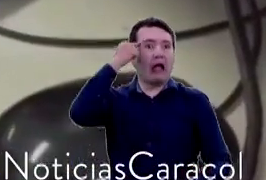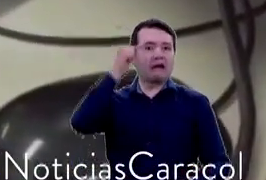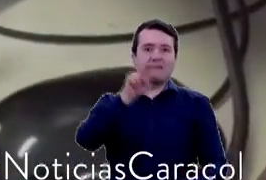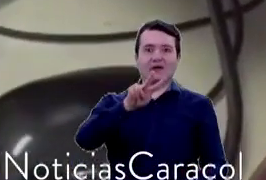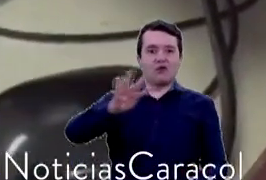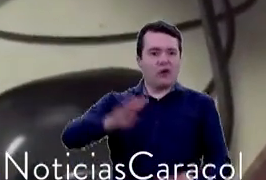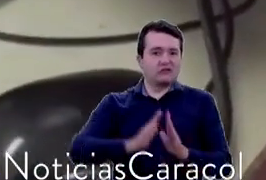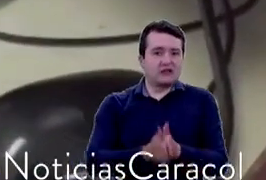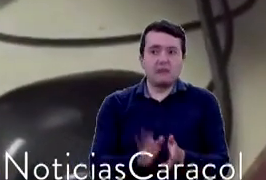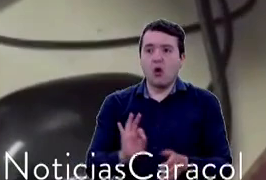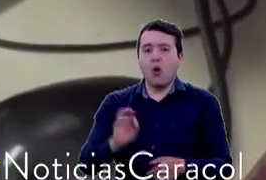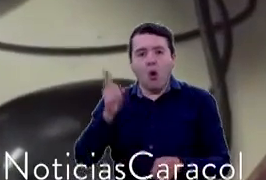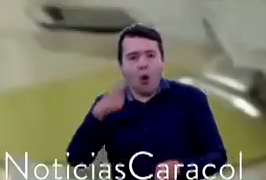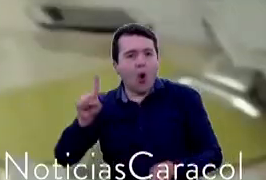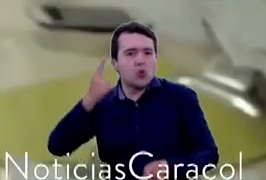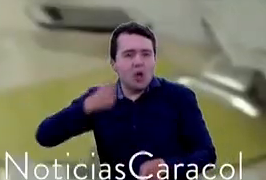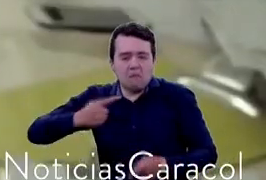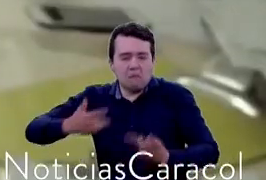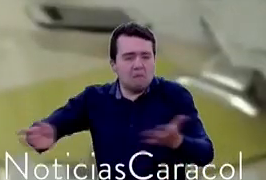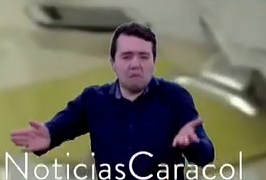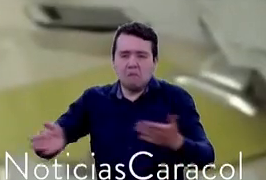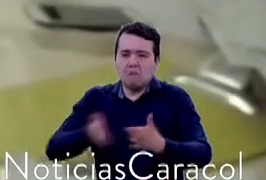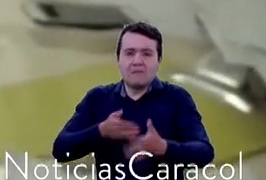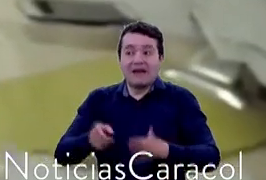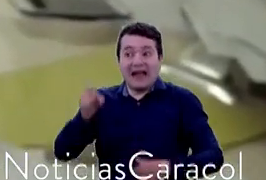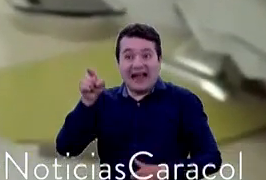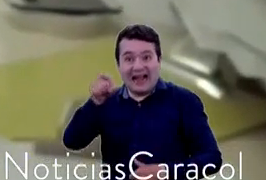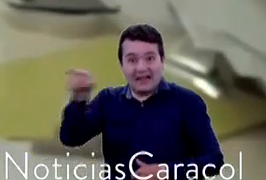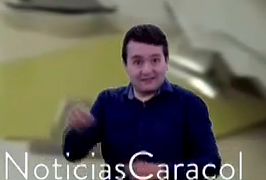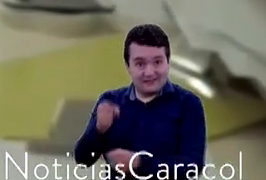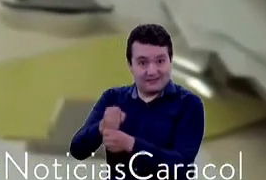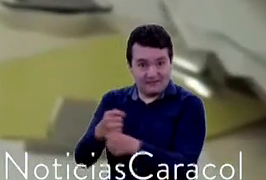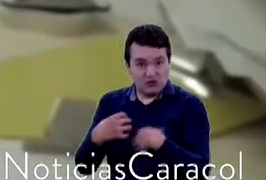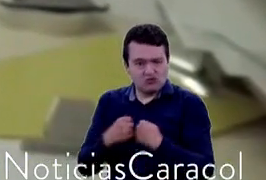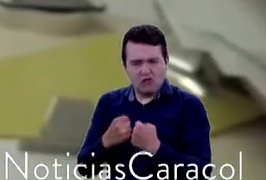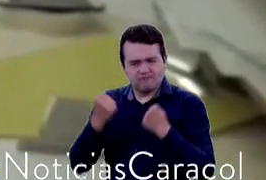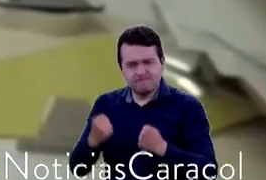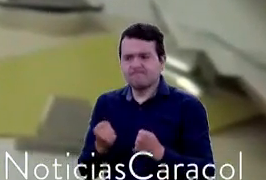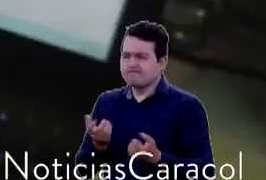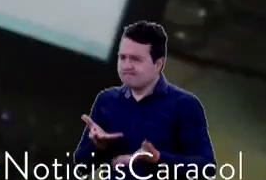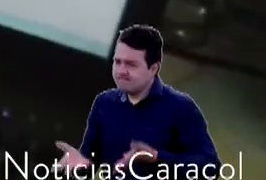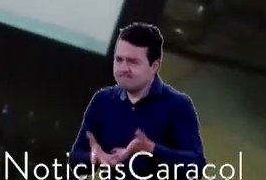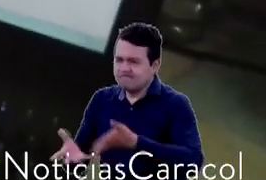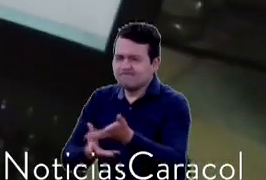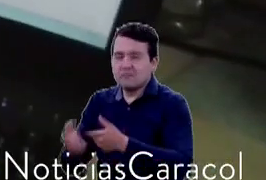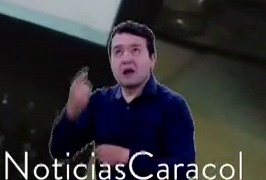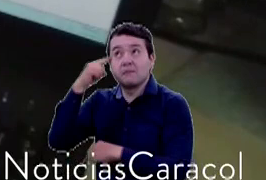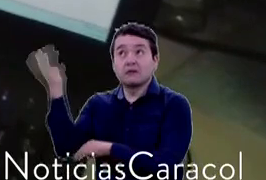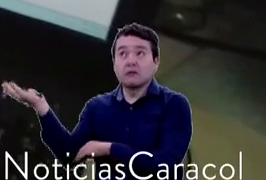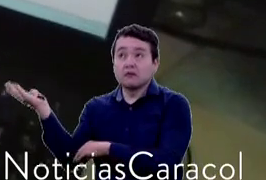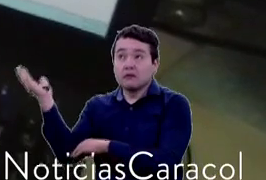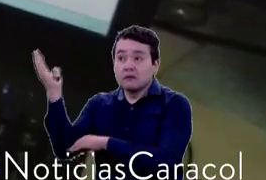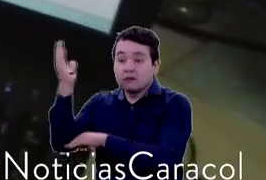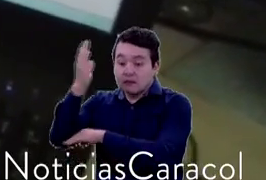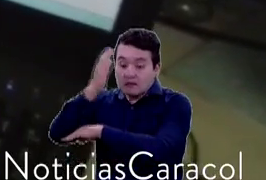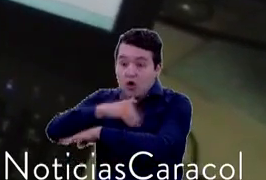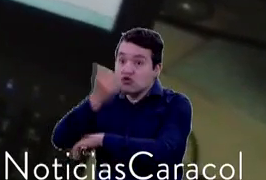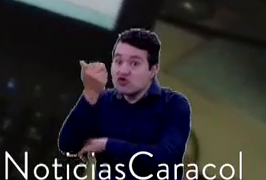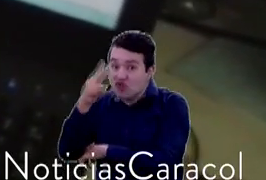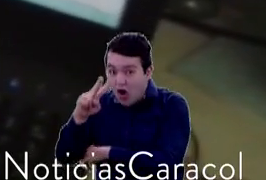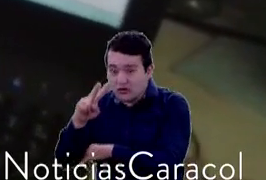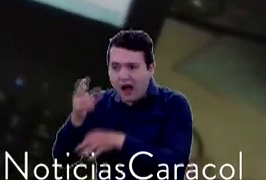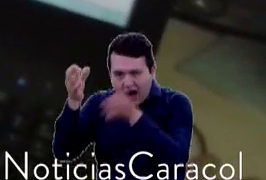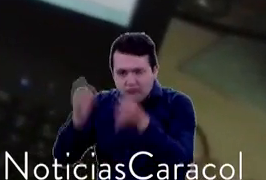corazón siempre está dispuesto a servir y a salvar. Y estarán esperando a que llegue la medianoche para pedirle al Niño Dios que todo